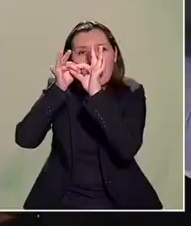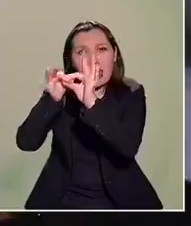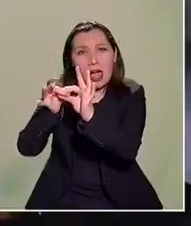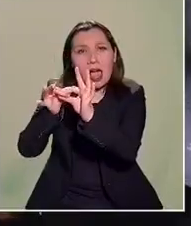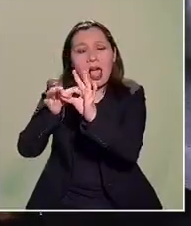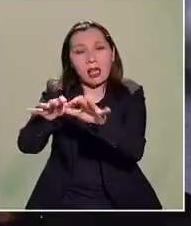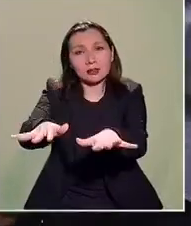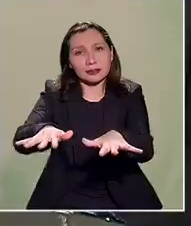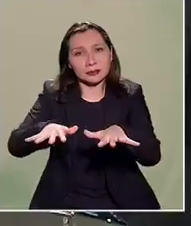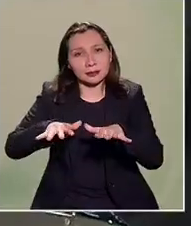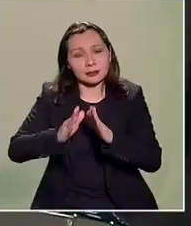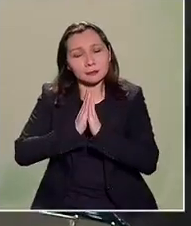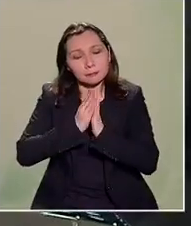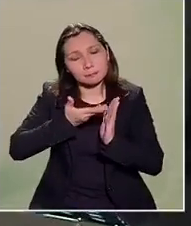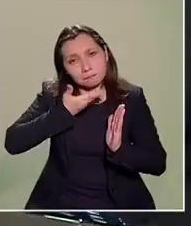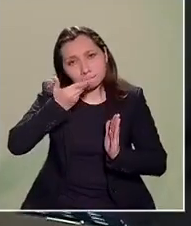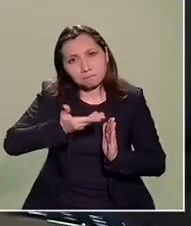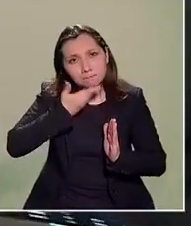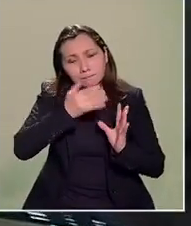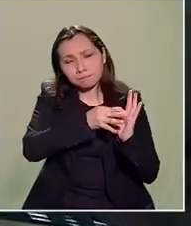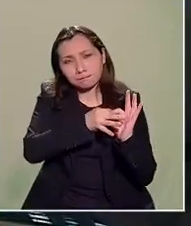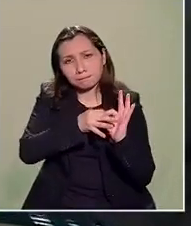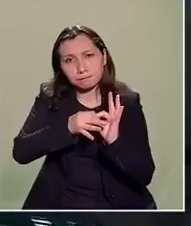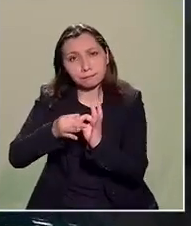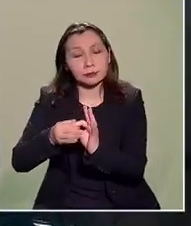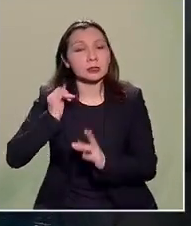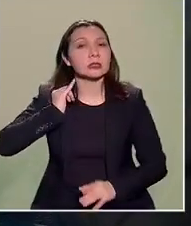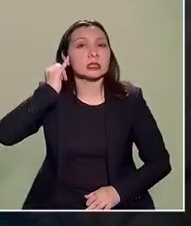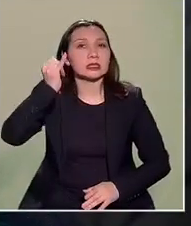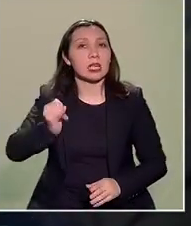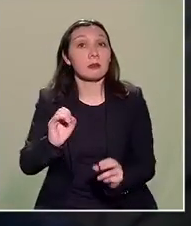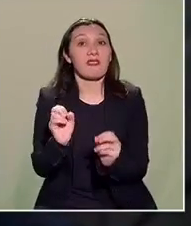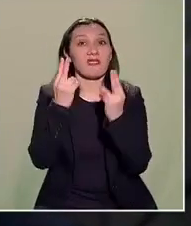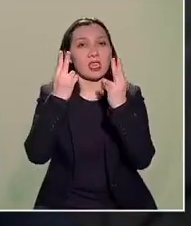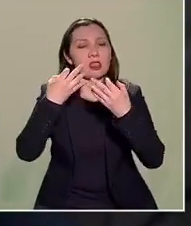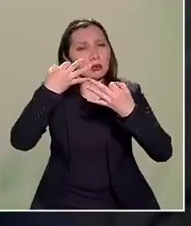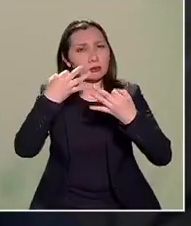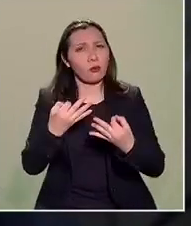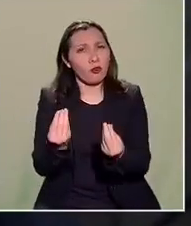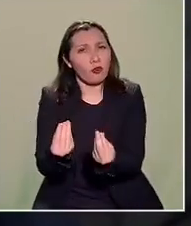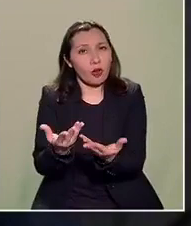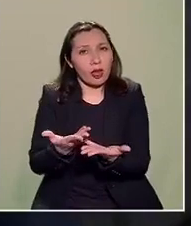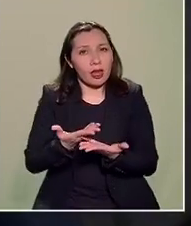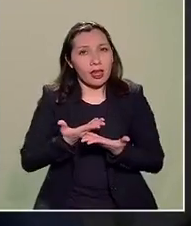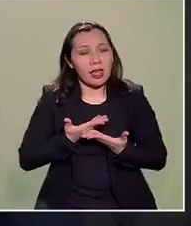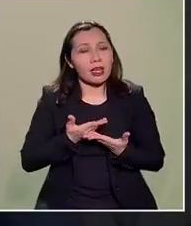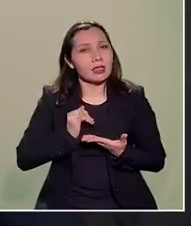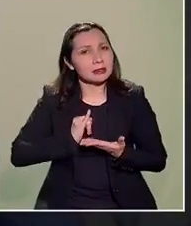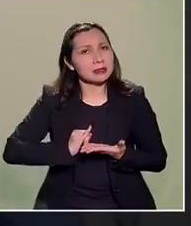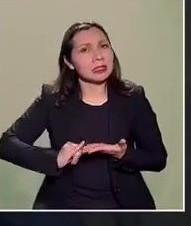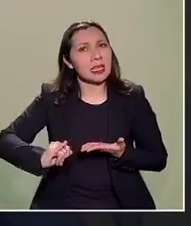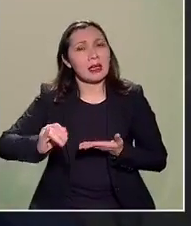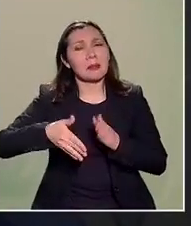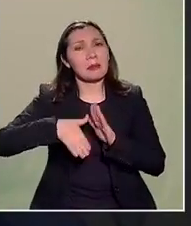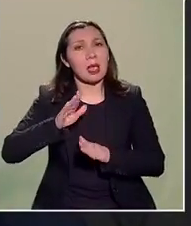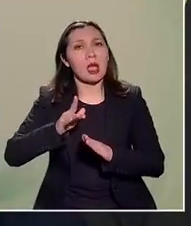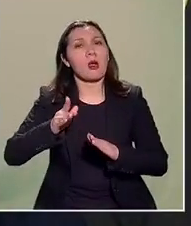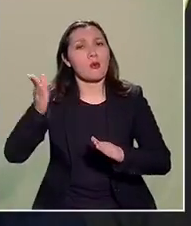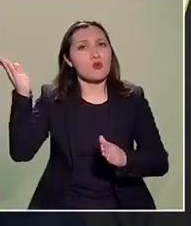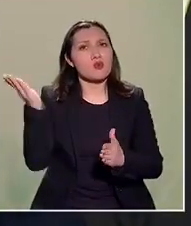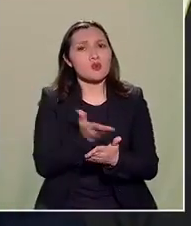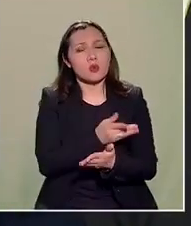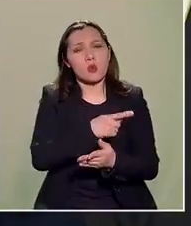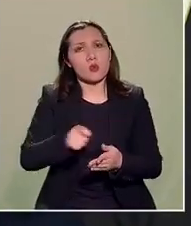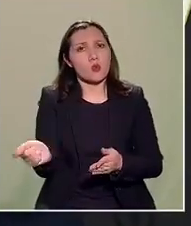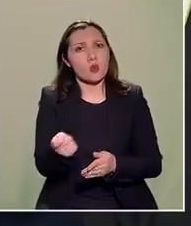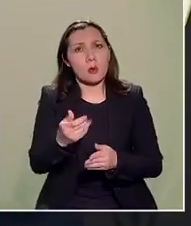omi día el consejo de tu palabra siempre viva y eficaz más constante que toda espada de doble filo